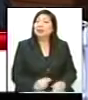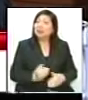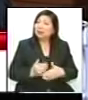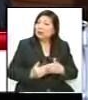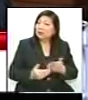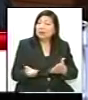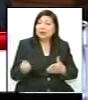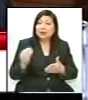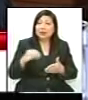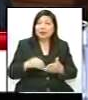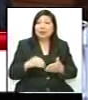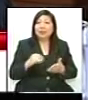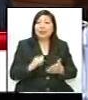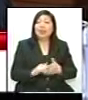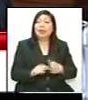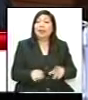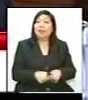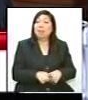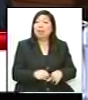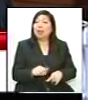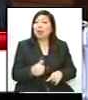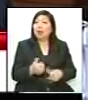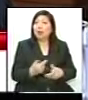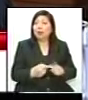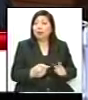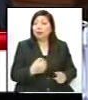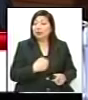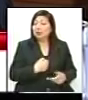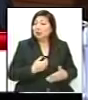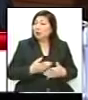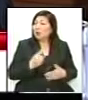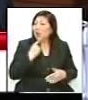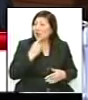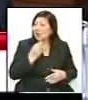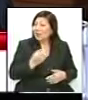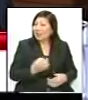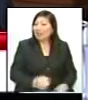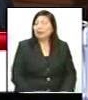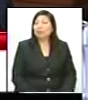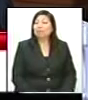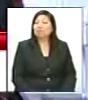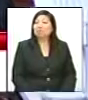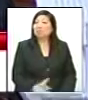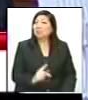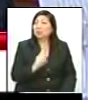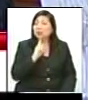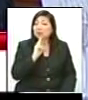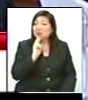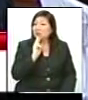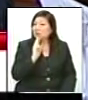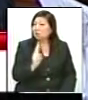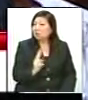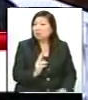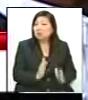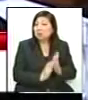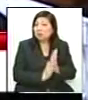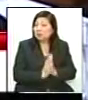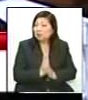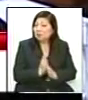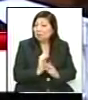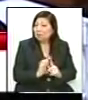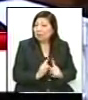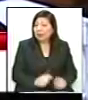distinguidos integrantes, también hay otros que lamentablemente no lo fueron así. Y no fue un resultado exitoso. Es